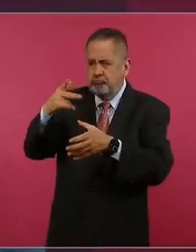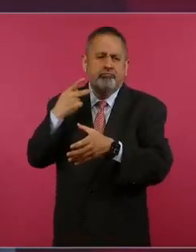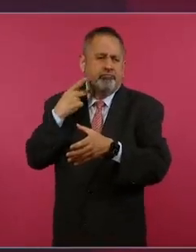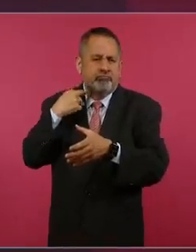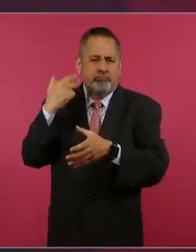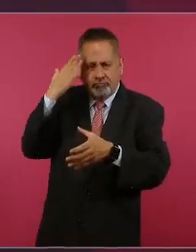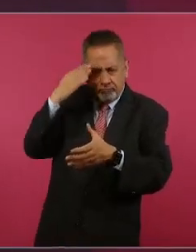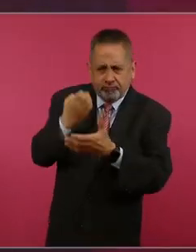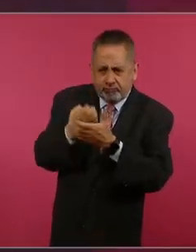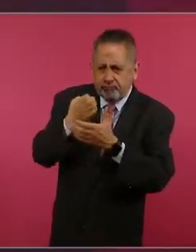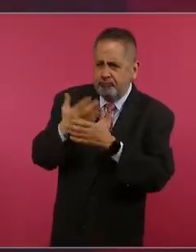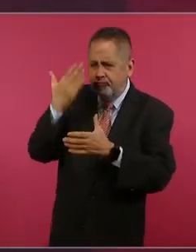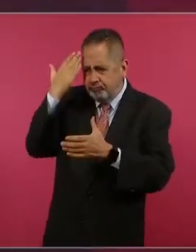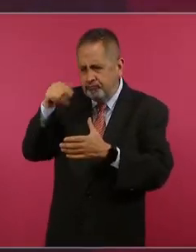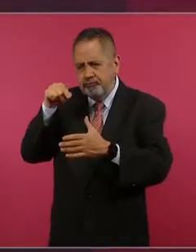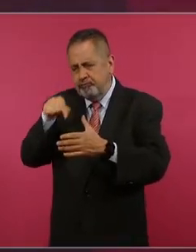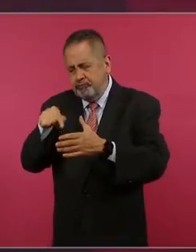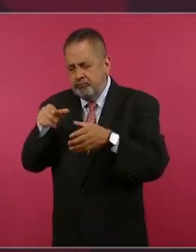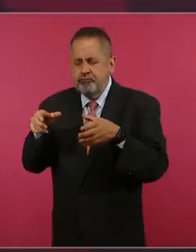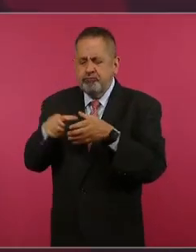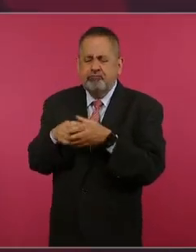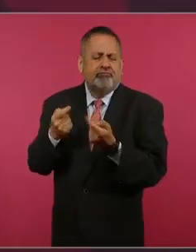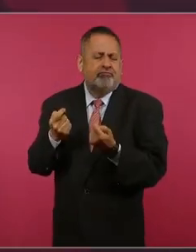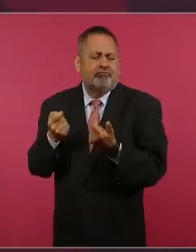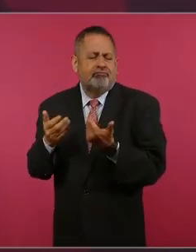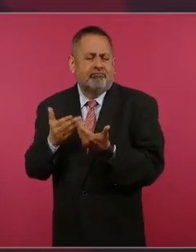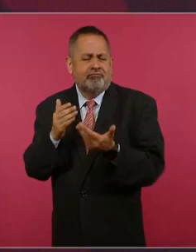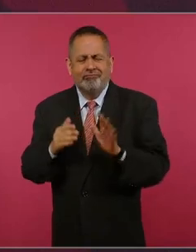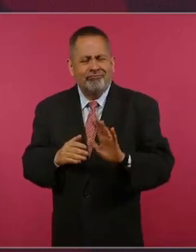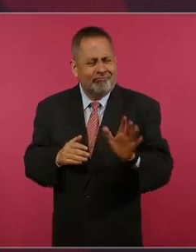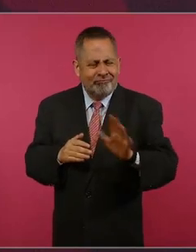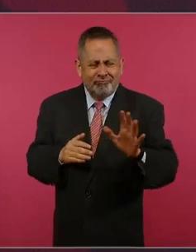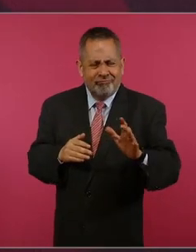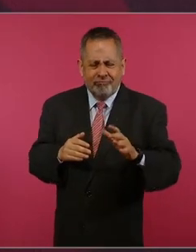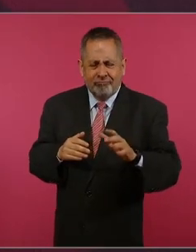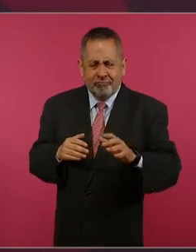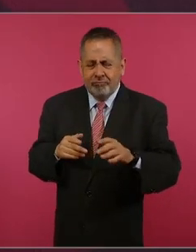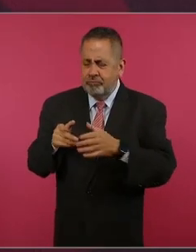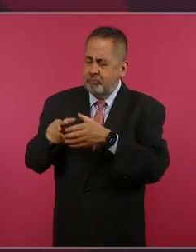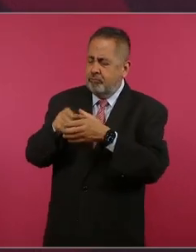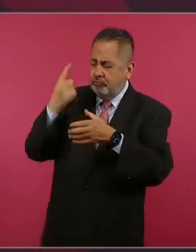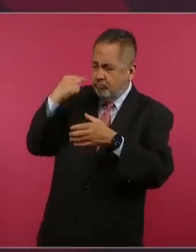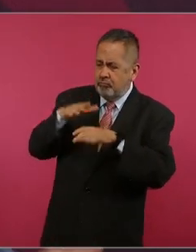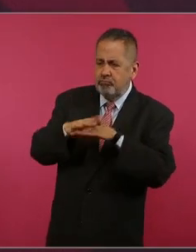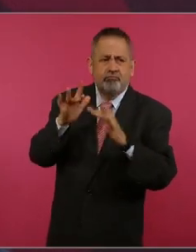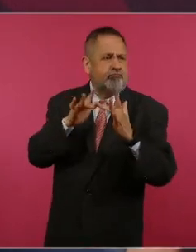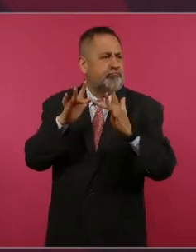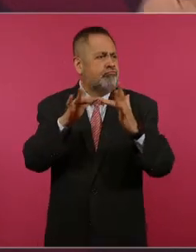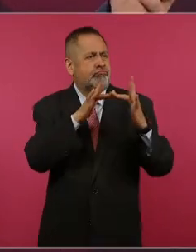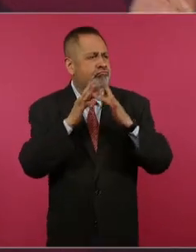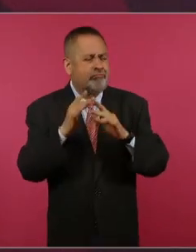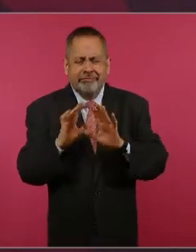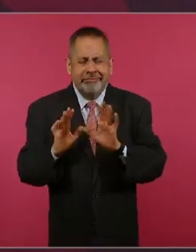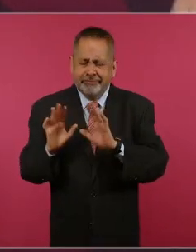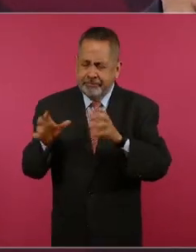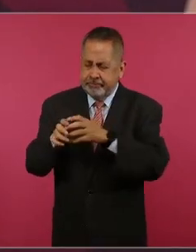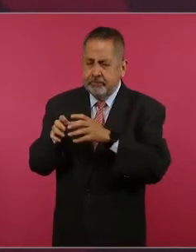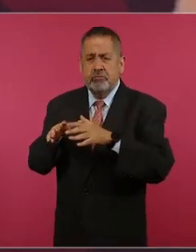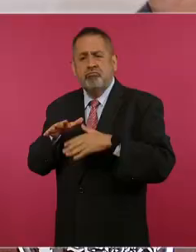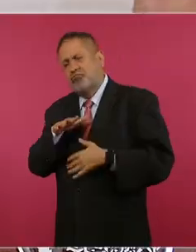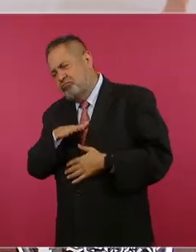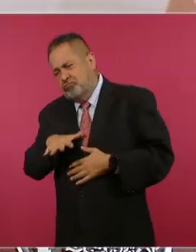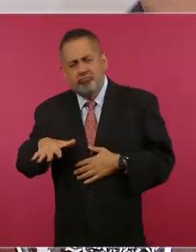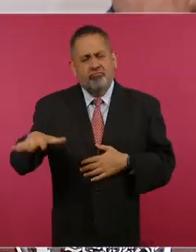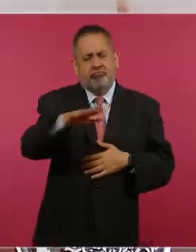economía, el que sepa de comunicación, sino que sea todo el